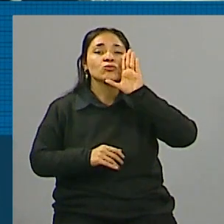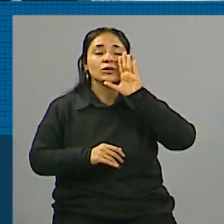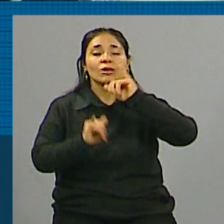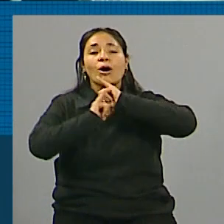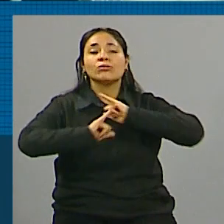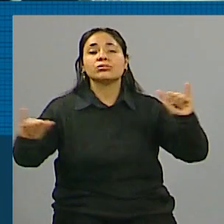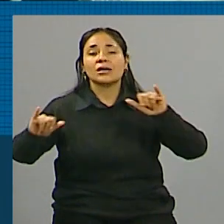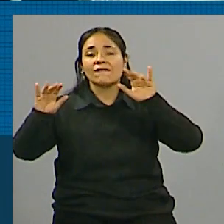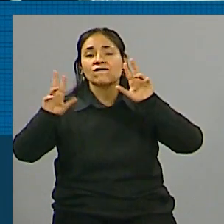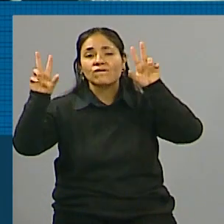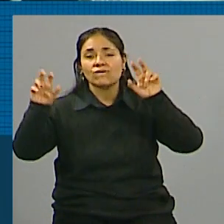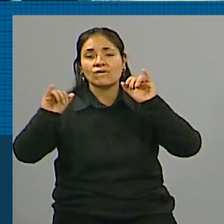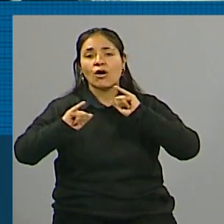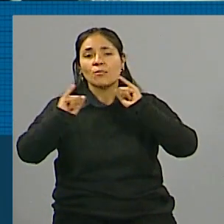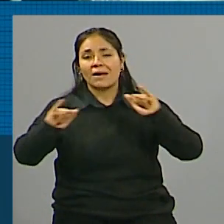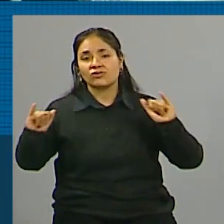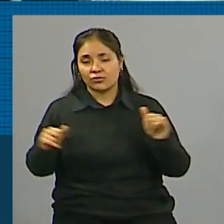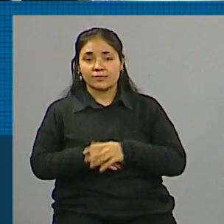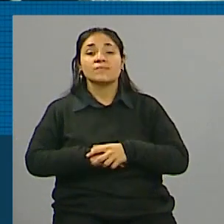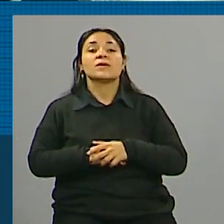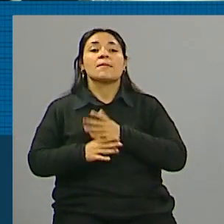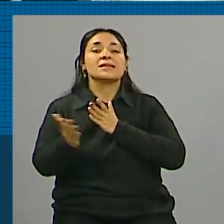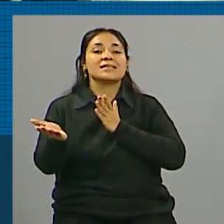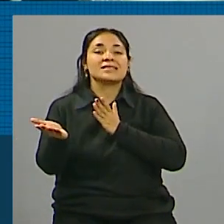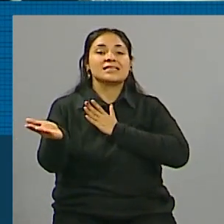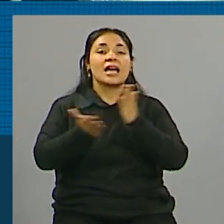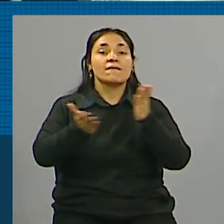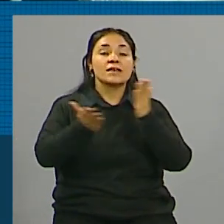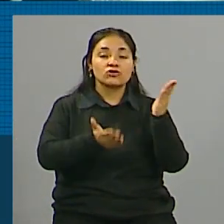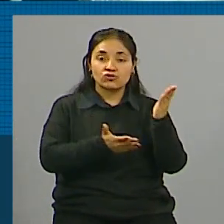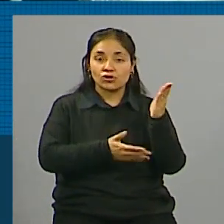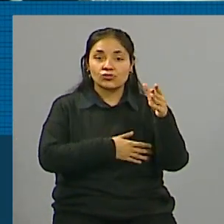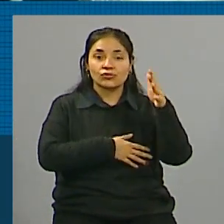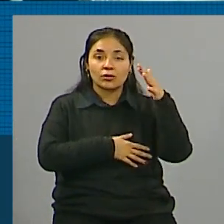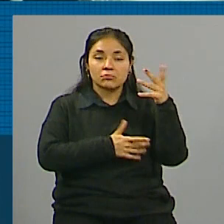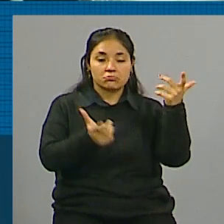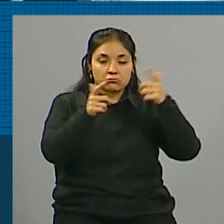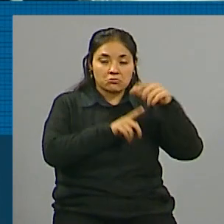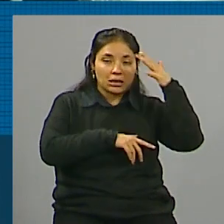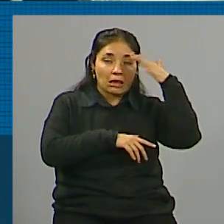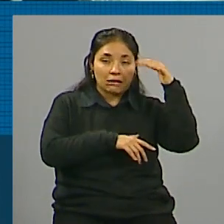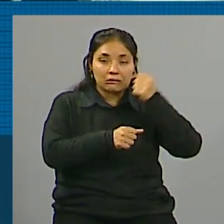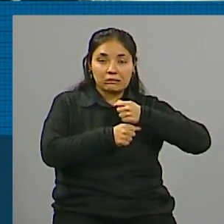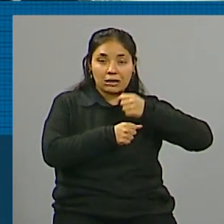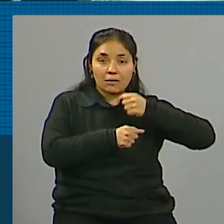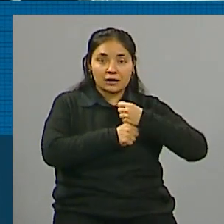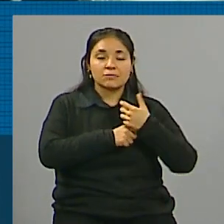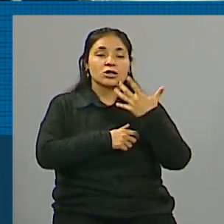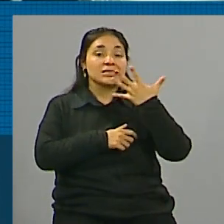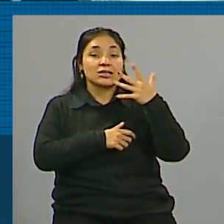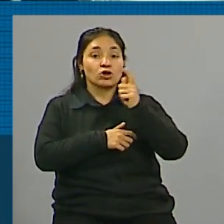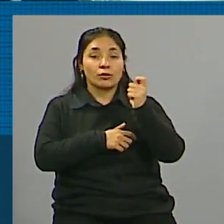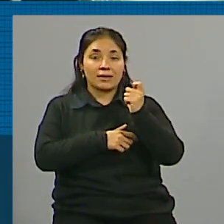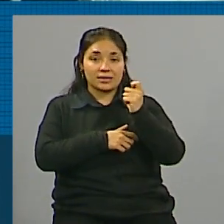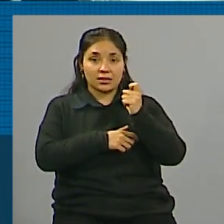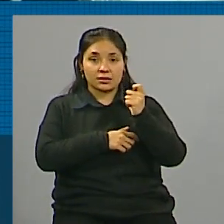de que los servicios de inteligencia en Estados Unidos estaban dando el dato de que solamente en los últimos 5 meses de